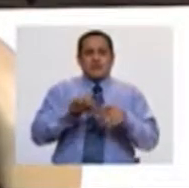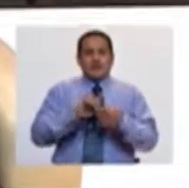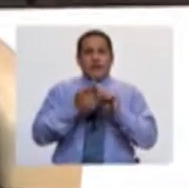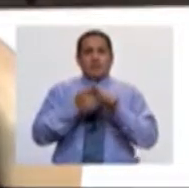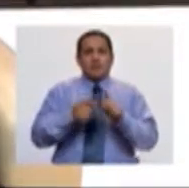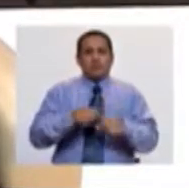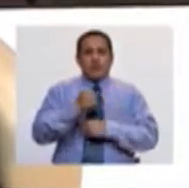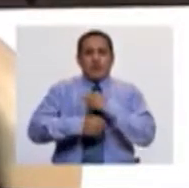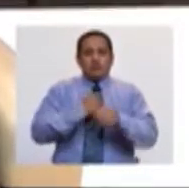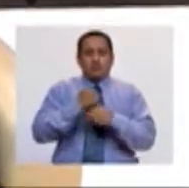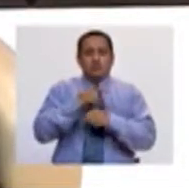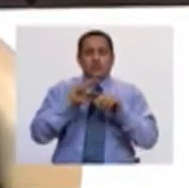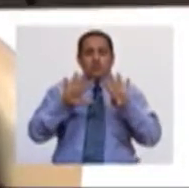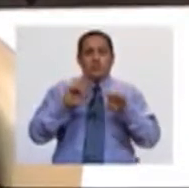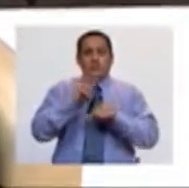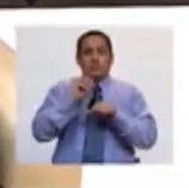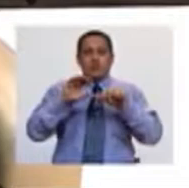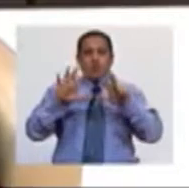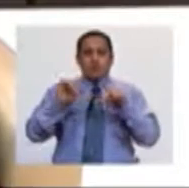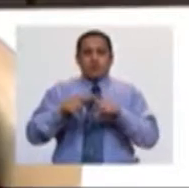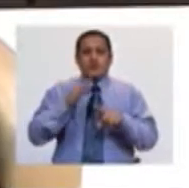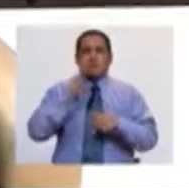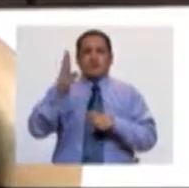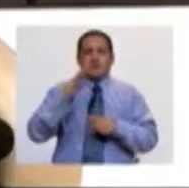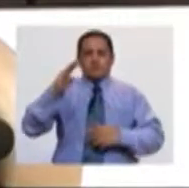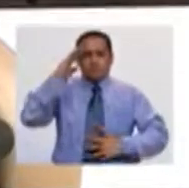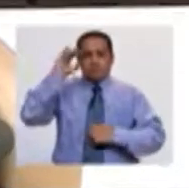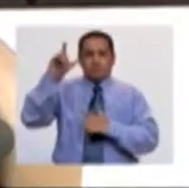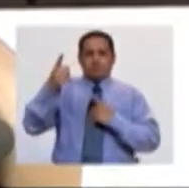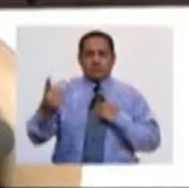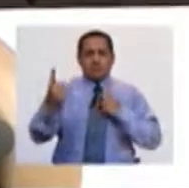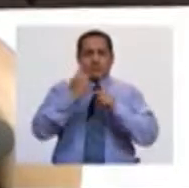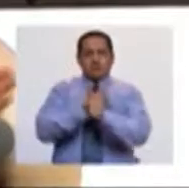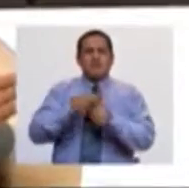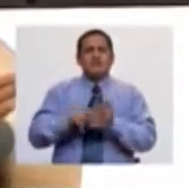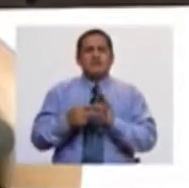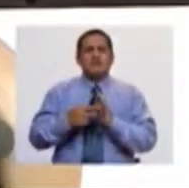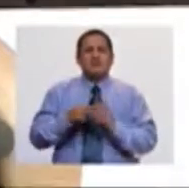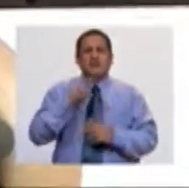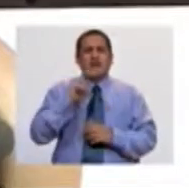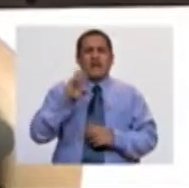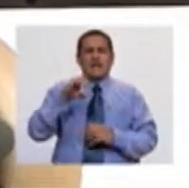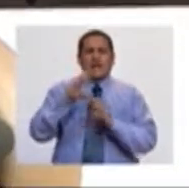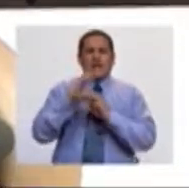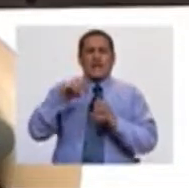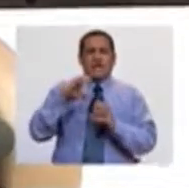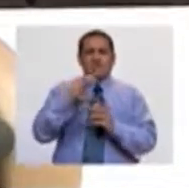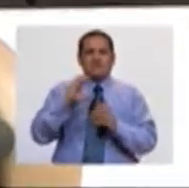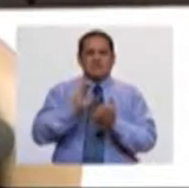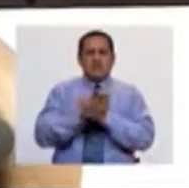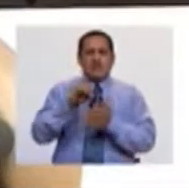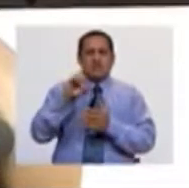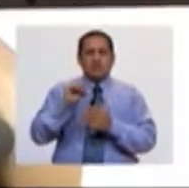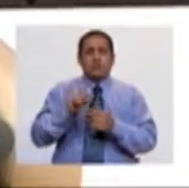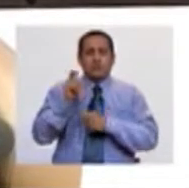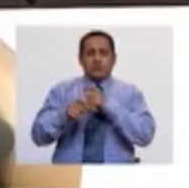ya desde el año 2009, 2008 y enviar soldados reenganchados, tropas reenganchadas. ¿Qué significa reenganchados? Los reenganchados son aquellos que terminan su